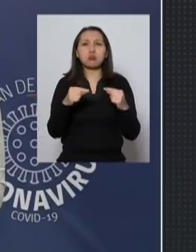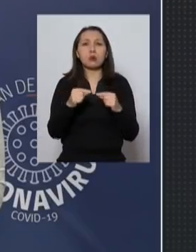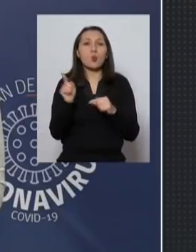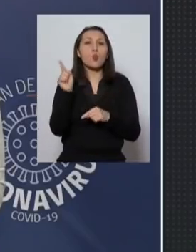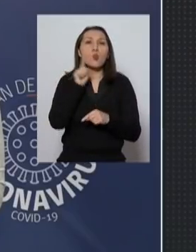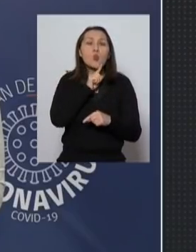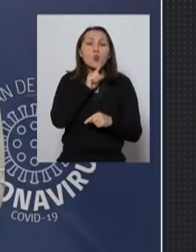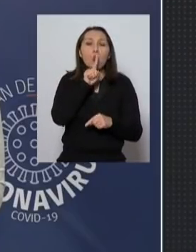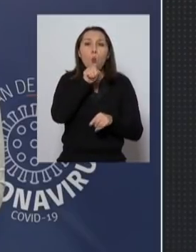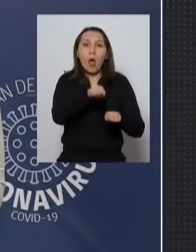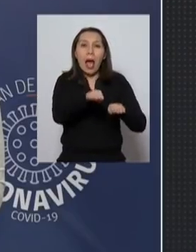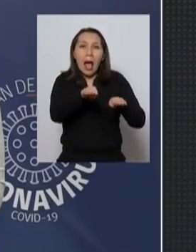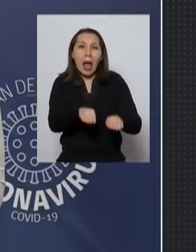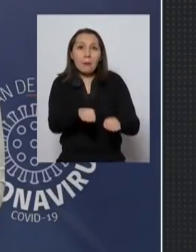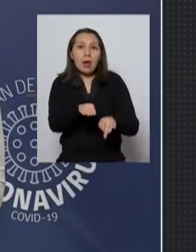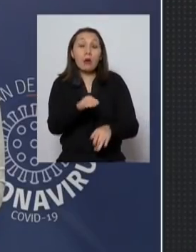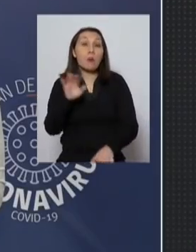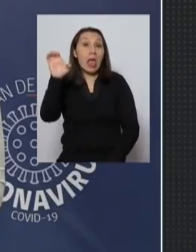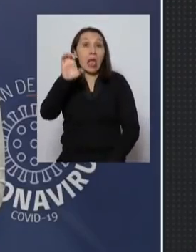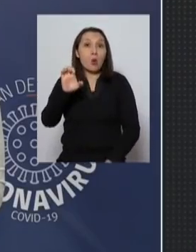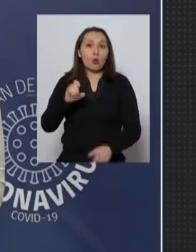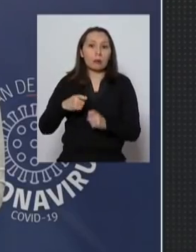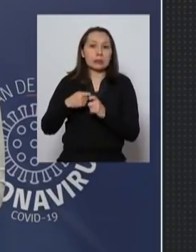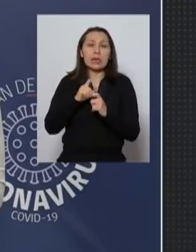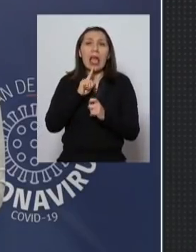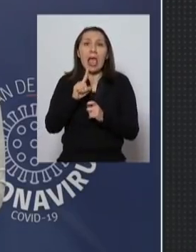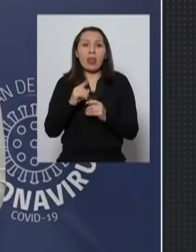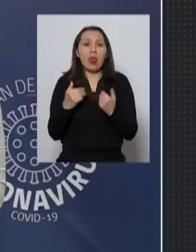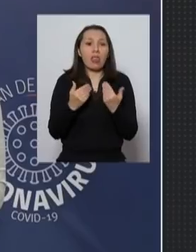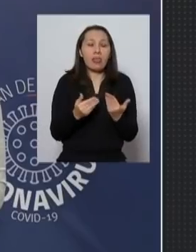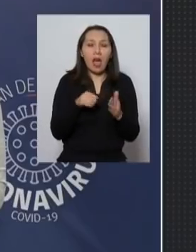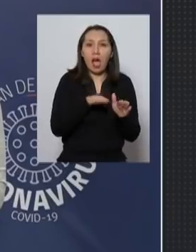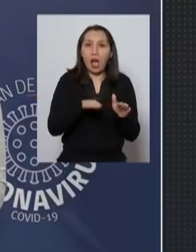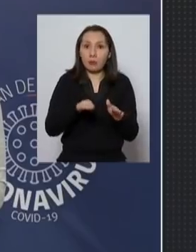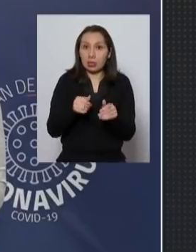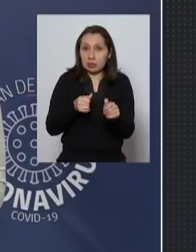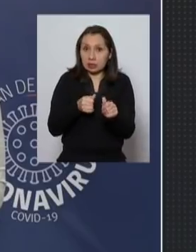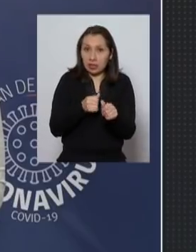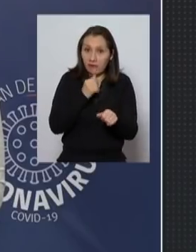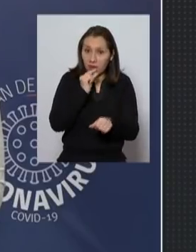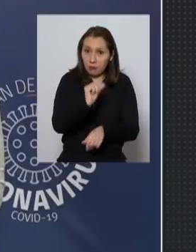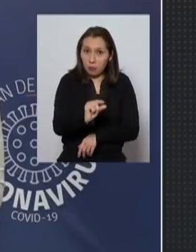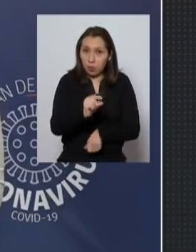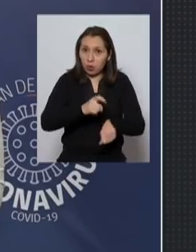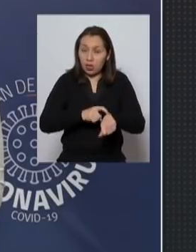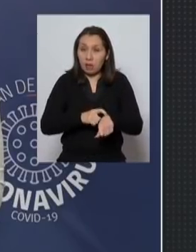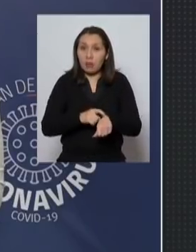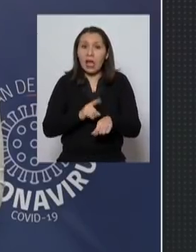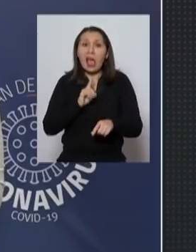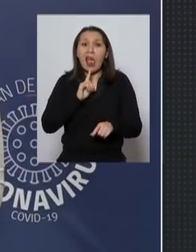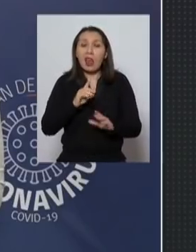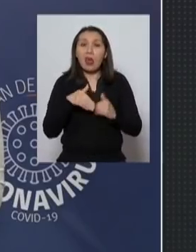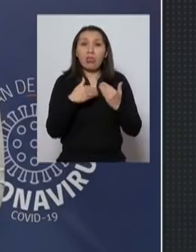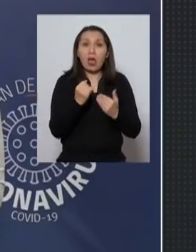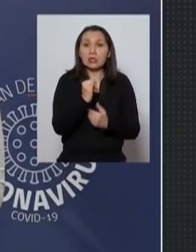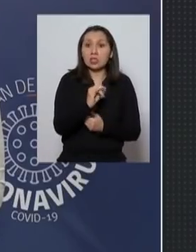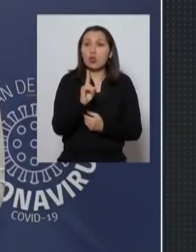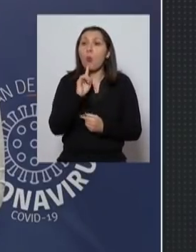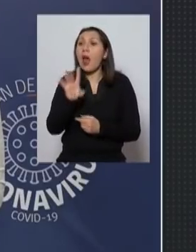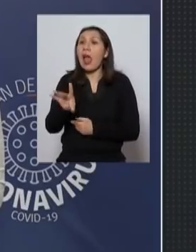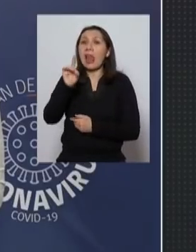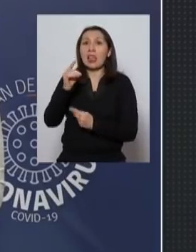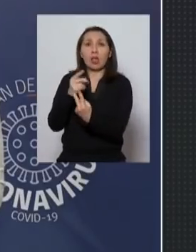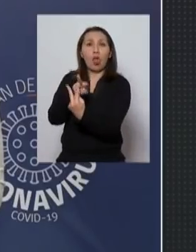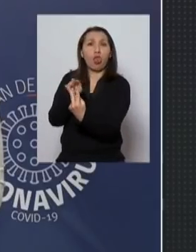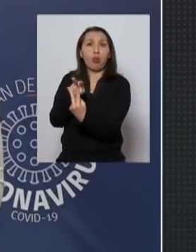última cama, ¿no?, que se vivió en Europa con mucha claridad. ¿Estamos cerca de ese momento, el debate de la última cama? Si es que llegamos a ese momento,